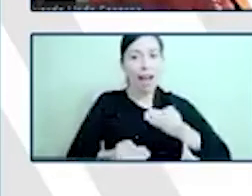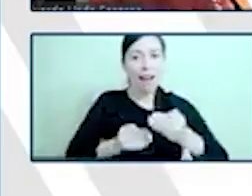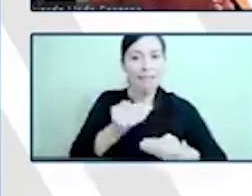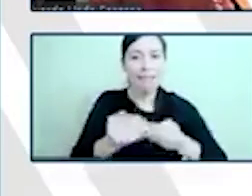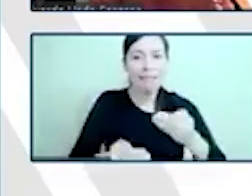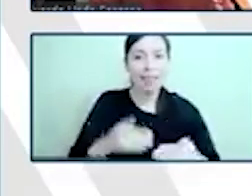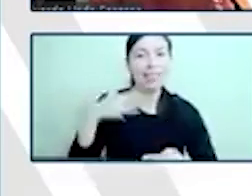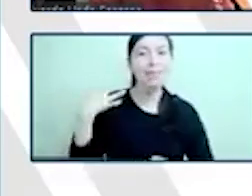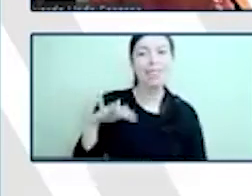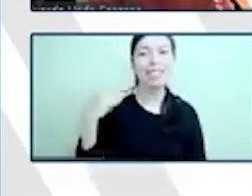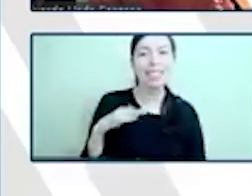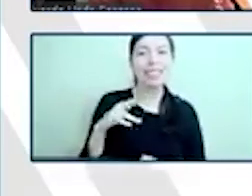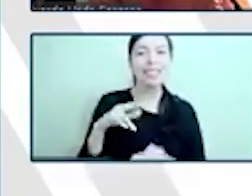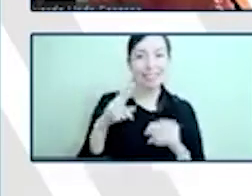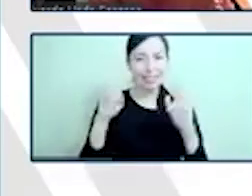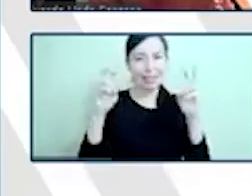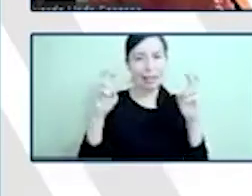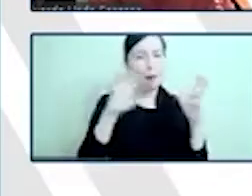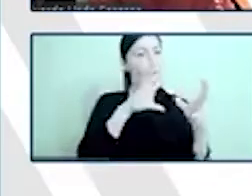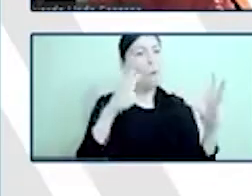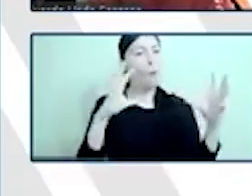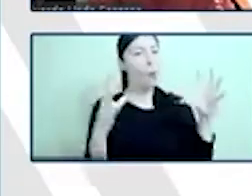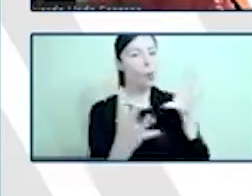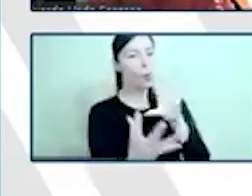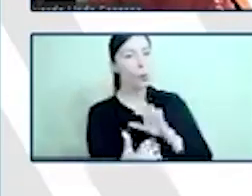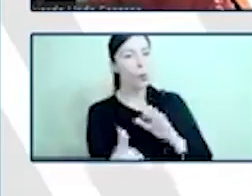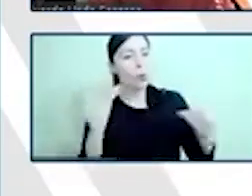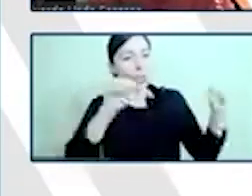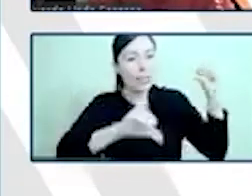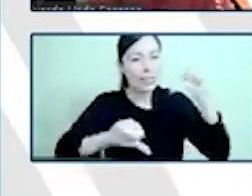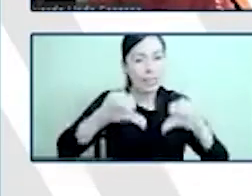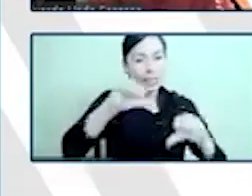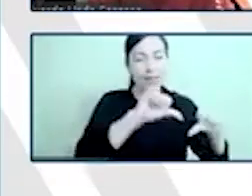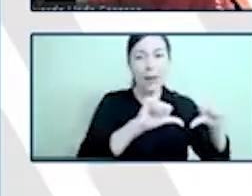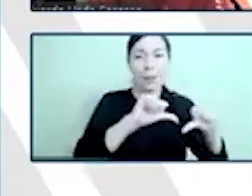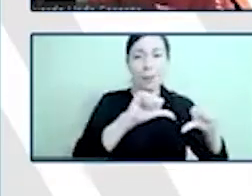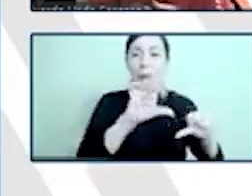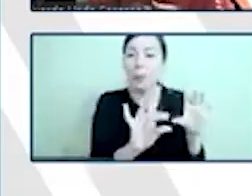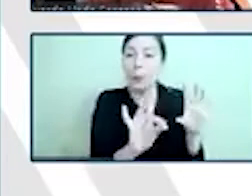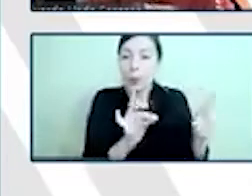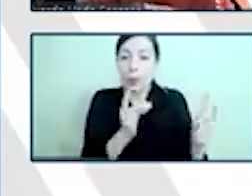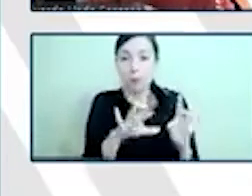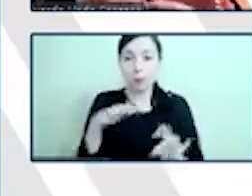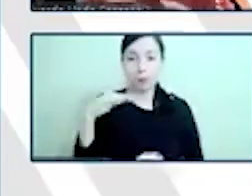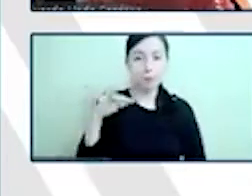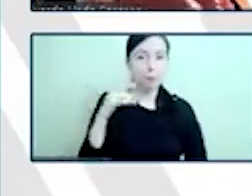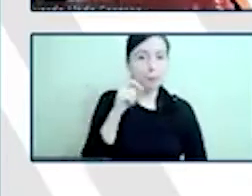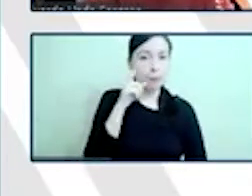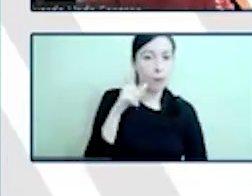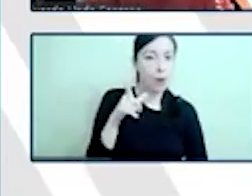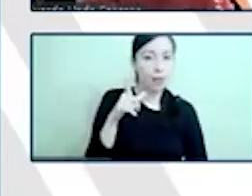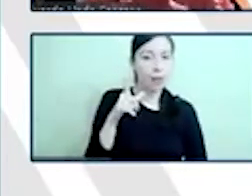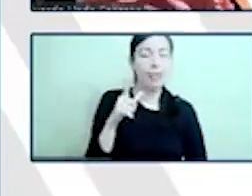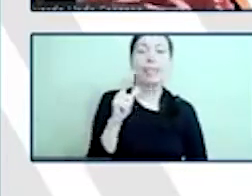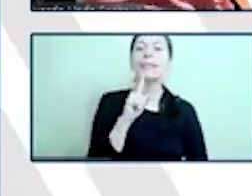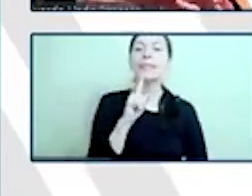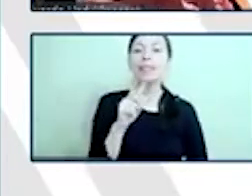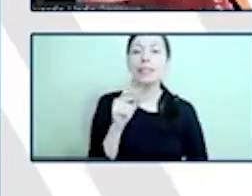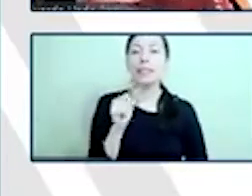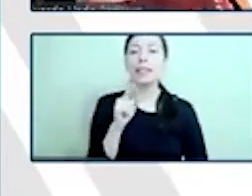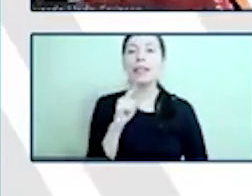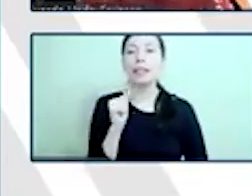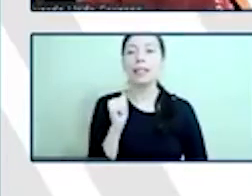de la ciencia a nivel mundial. Entre estas podemos destacar, lo primero es que se dio lugar al Tratado Antártico, que